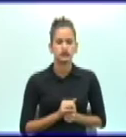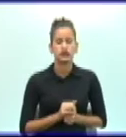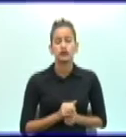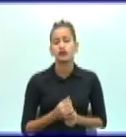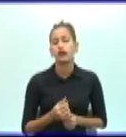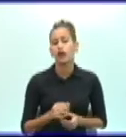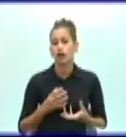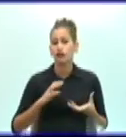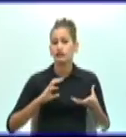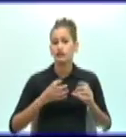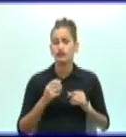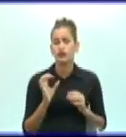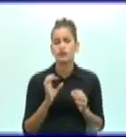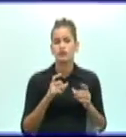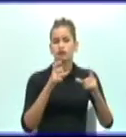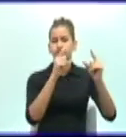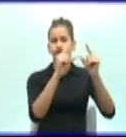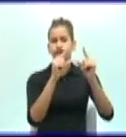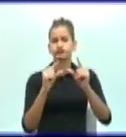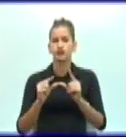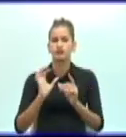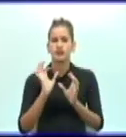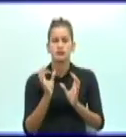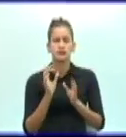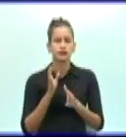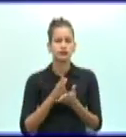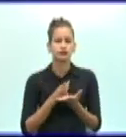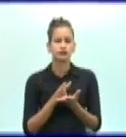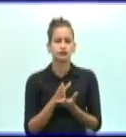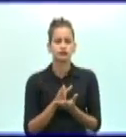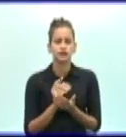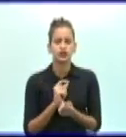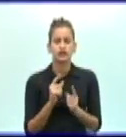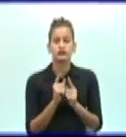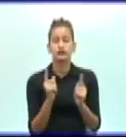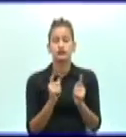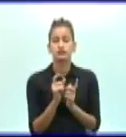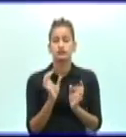igual dirección, sentido y a una distancia determinada.